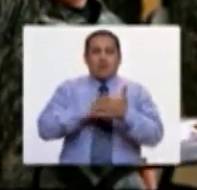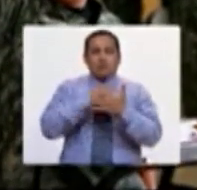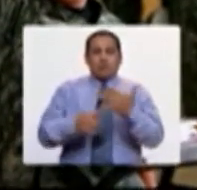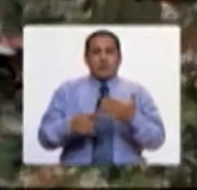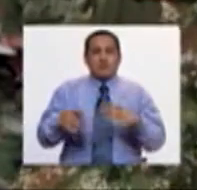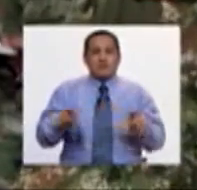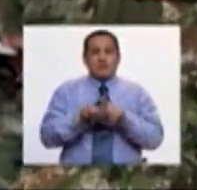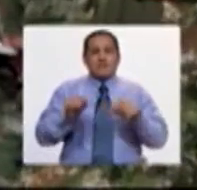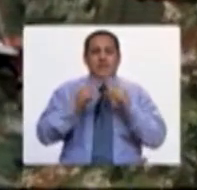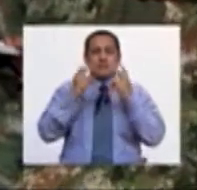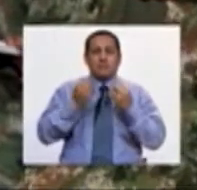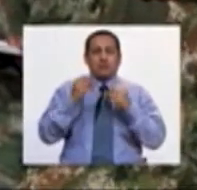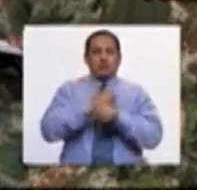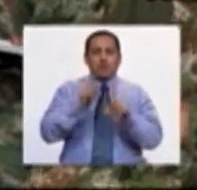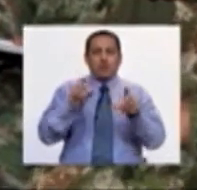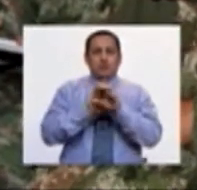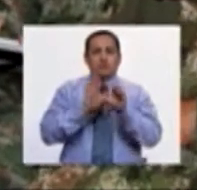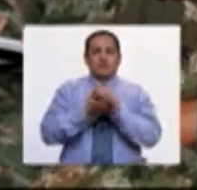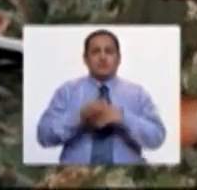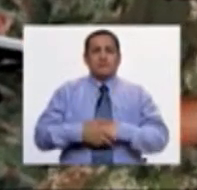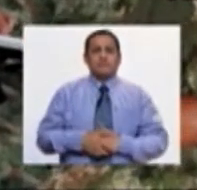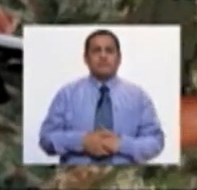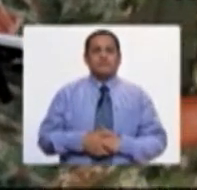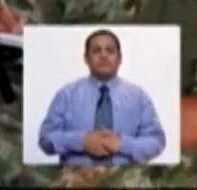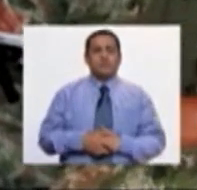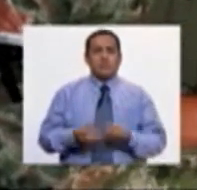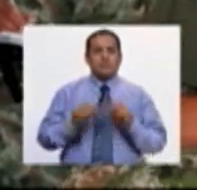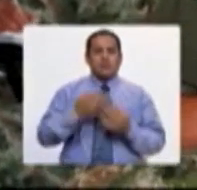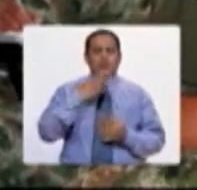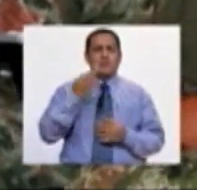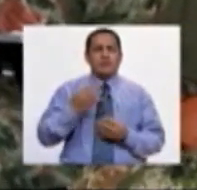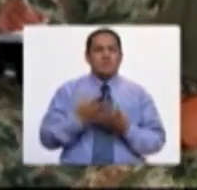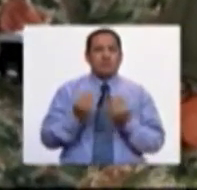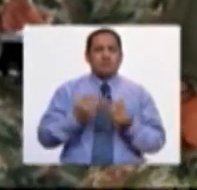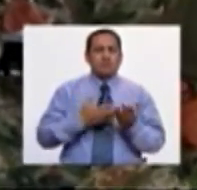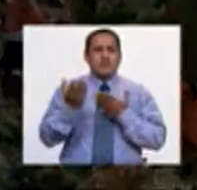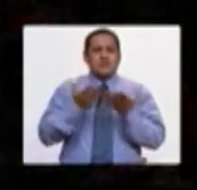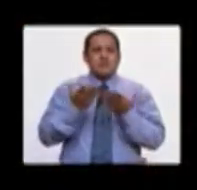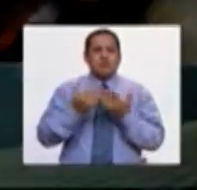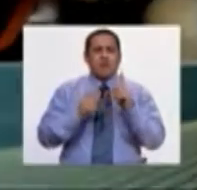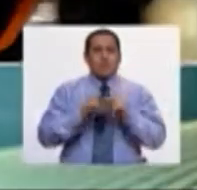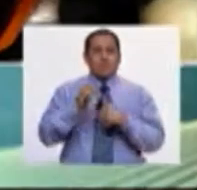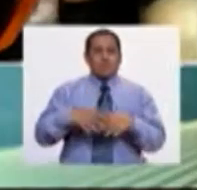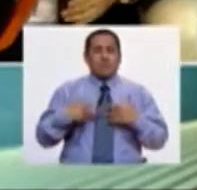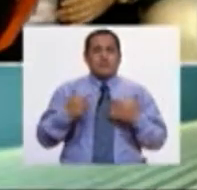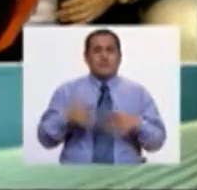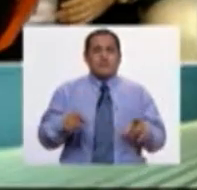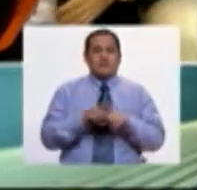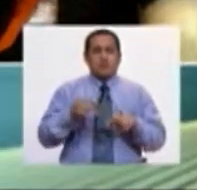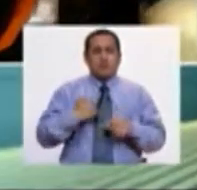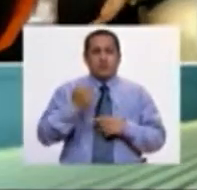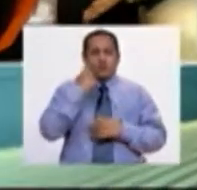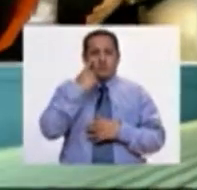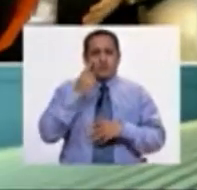del sistema jurídico por ser inconstitucional. Claro, porque de hecho hay otro tipo de servicios que pueden ser, y